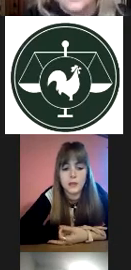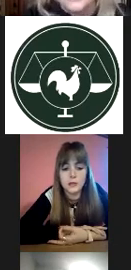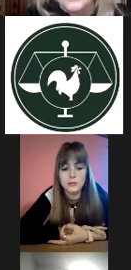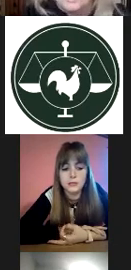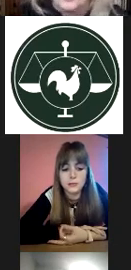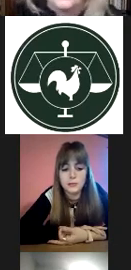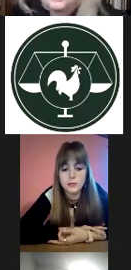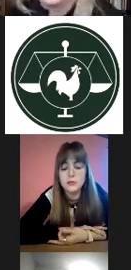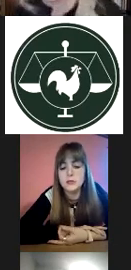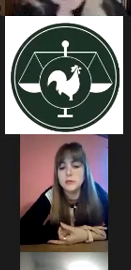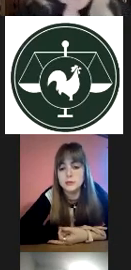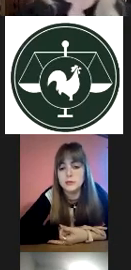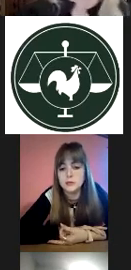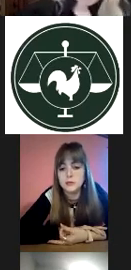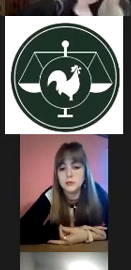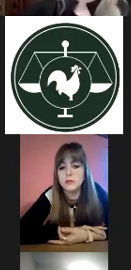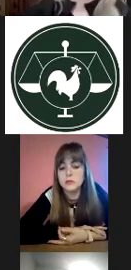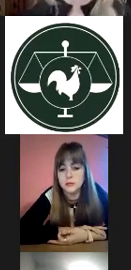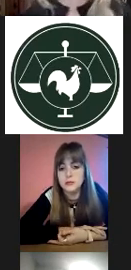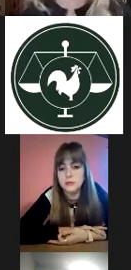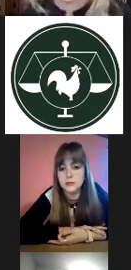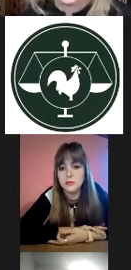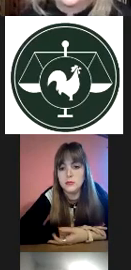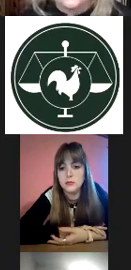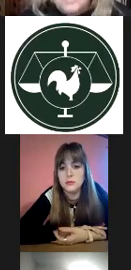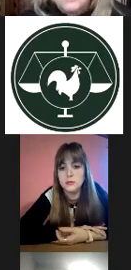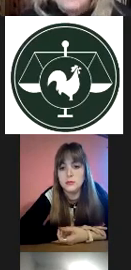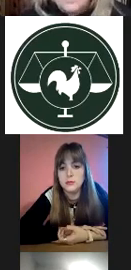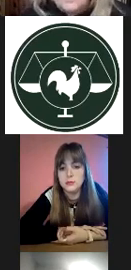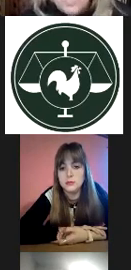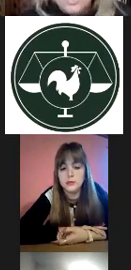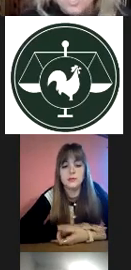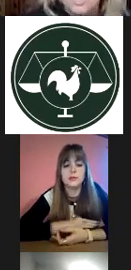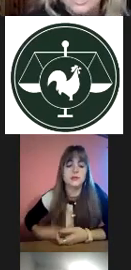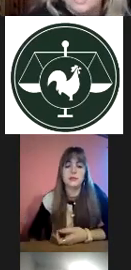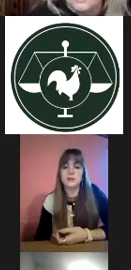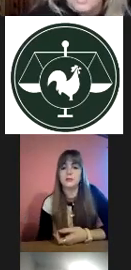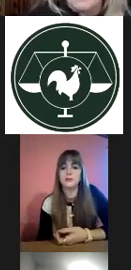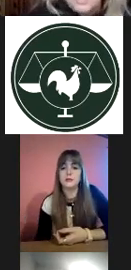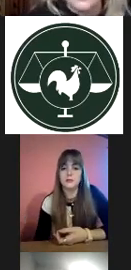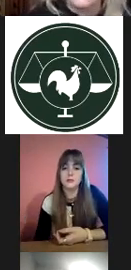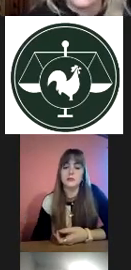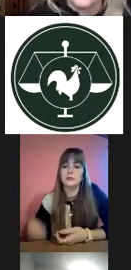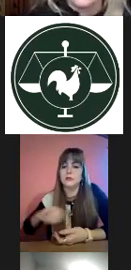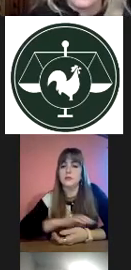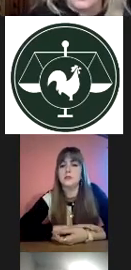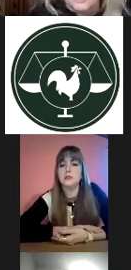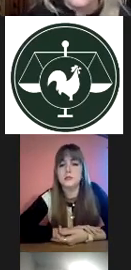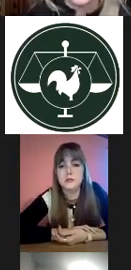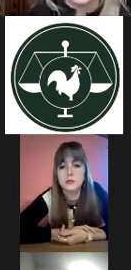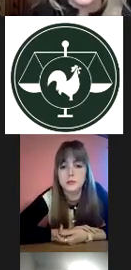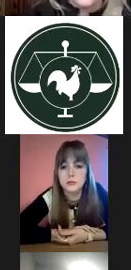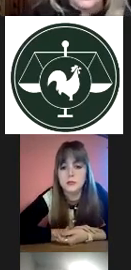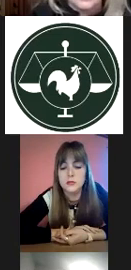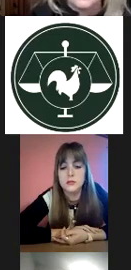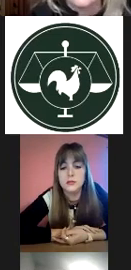la Red de Políticas Públicas, porque cambió el nombre hace poco, estamos promoviendo que se aplique una ordenanza modelo